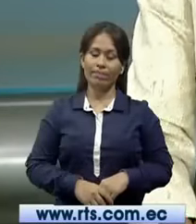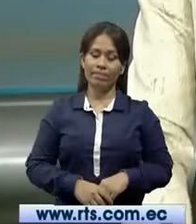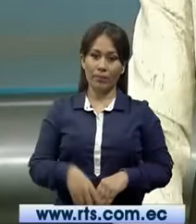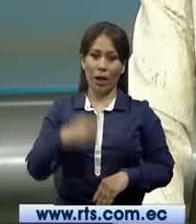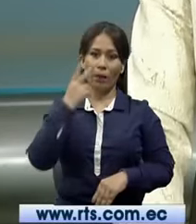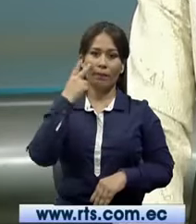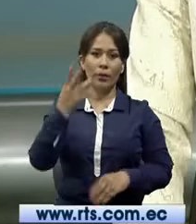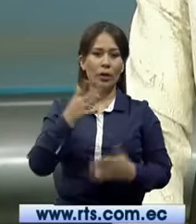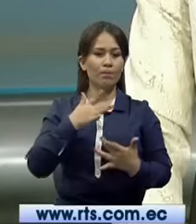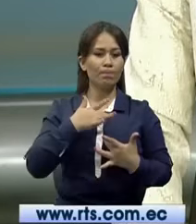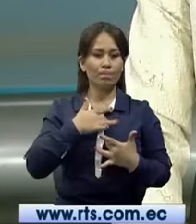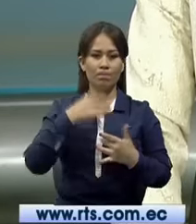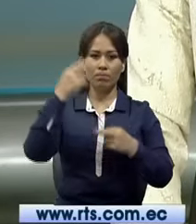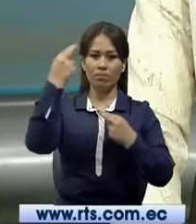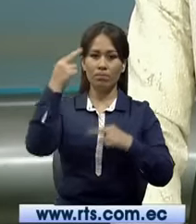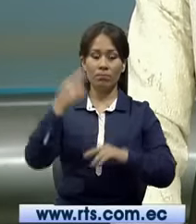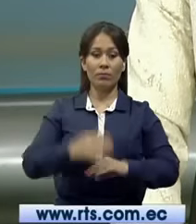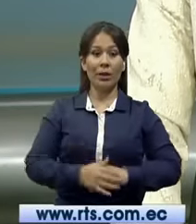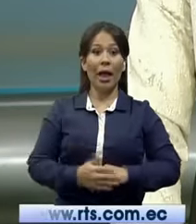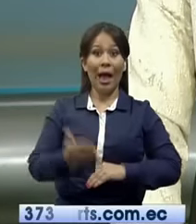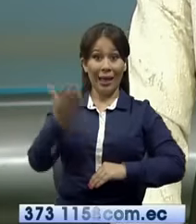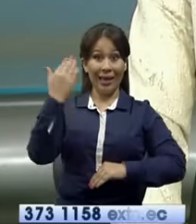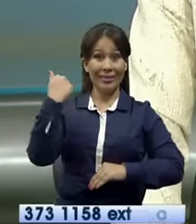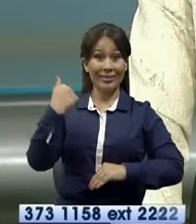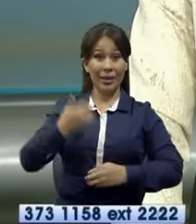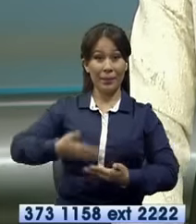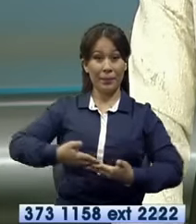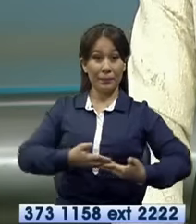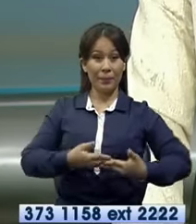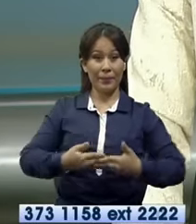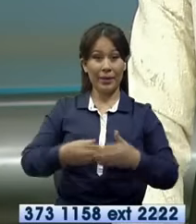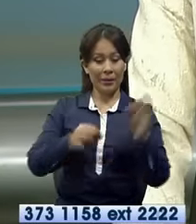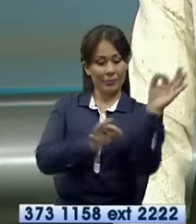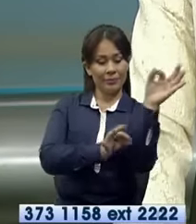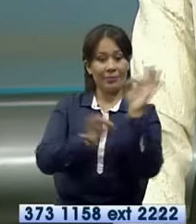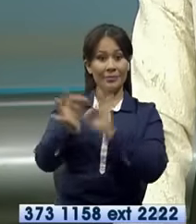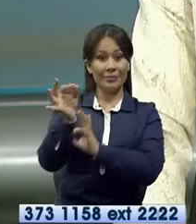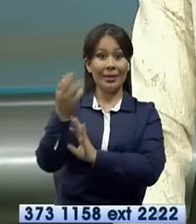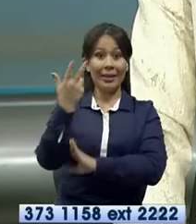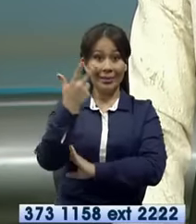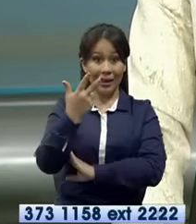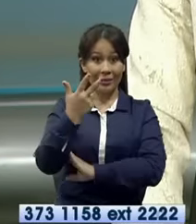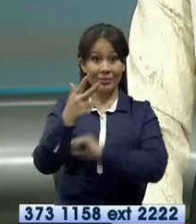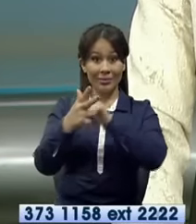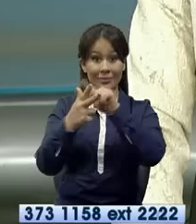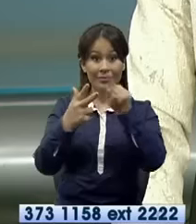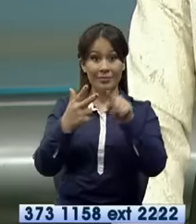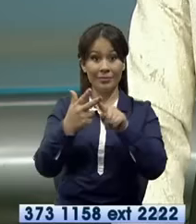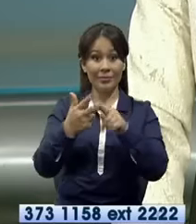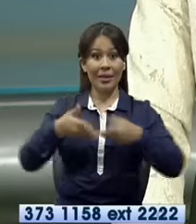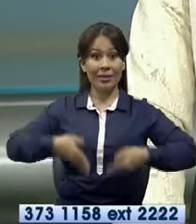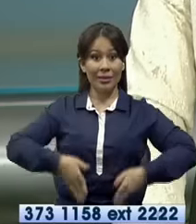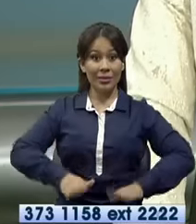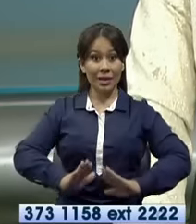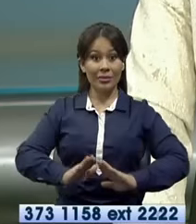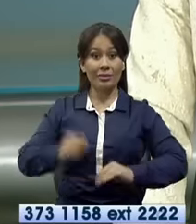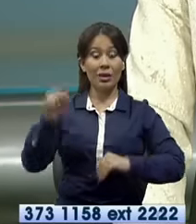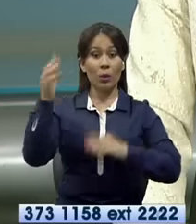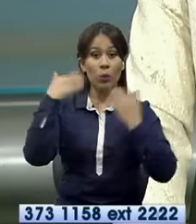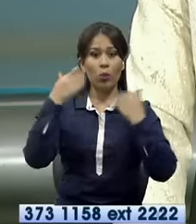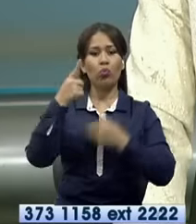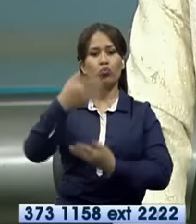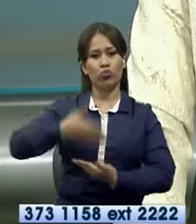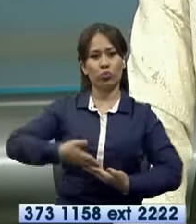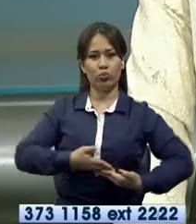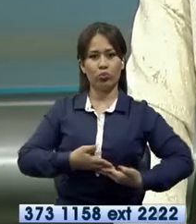Enseguida, una lamentable noticia acerca de las trillizas que nacieron hace 2 semanas en Guayaquil. Una de las bebés falleció y sus